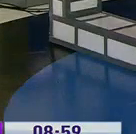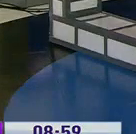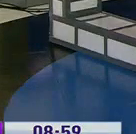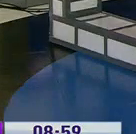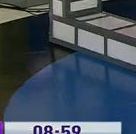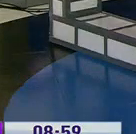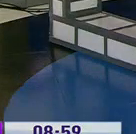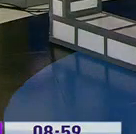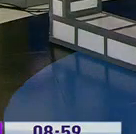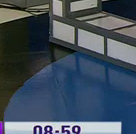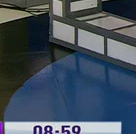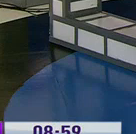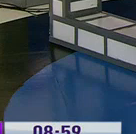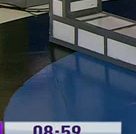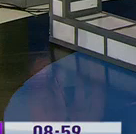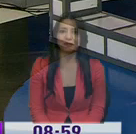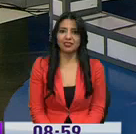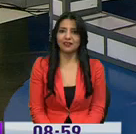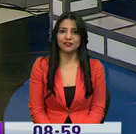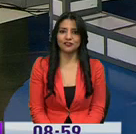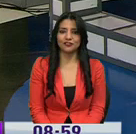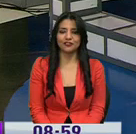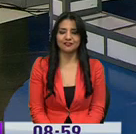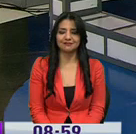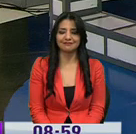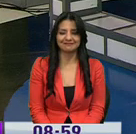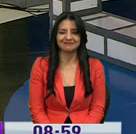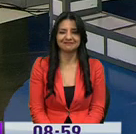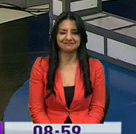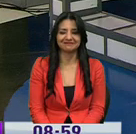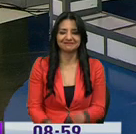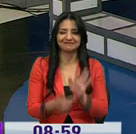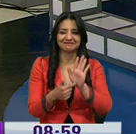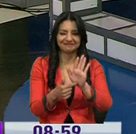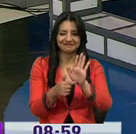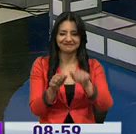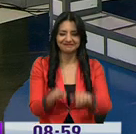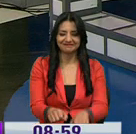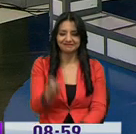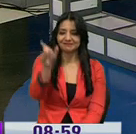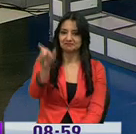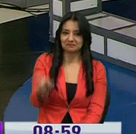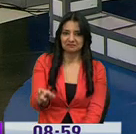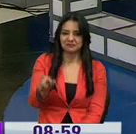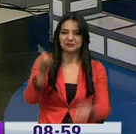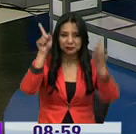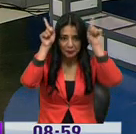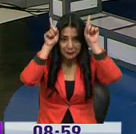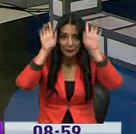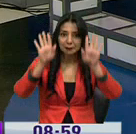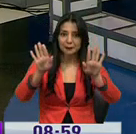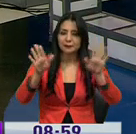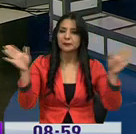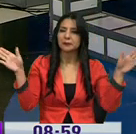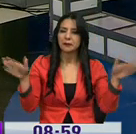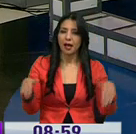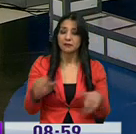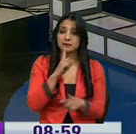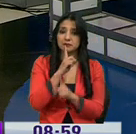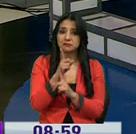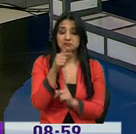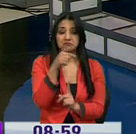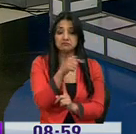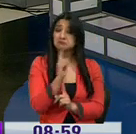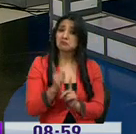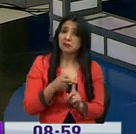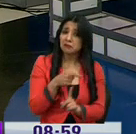Ya pues. Sí, chévere que tenga su propia estrella. Manito ahí. Icónico personaje de Batman. Batman. Oye, ¿sabes que se murió el